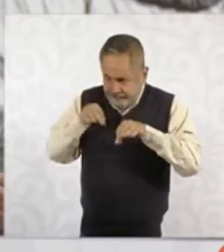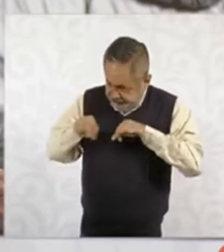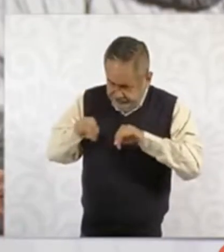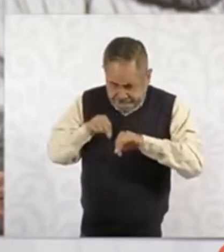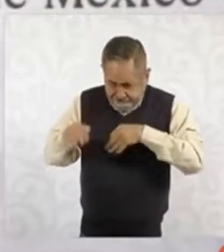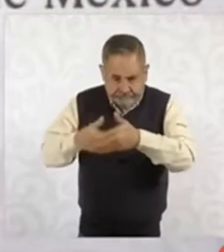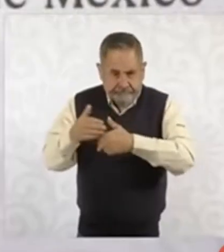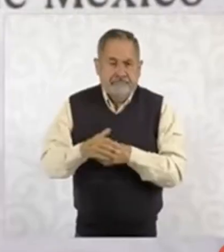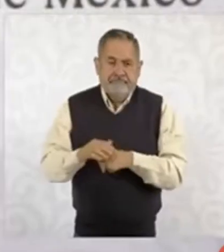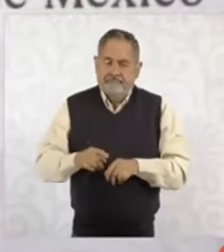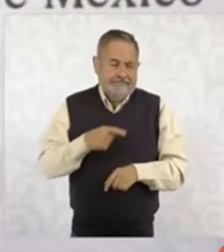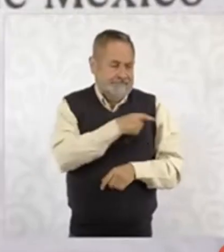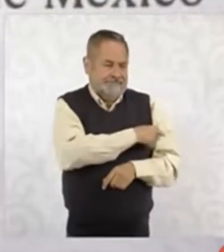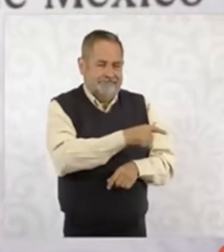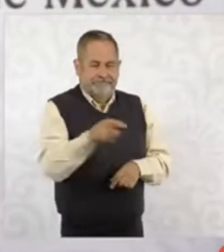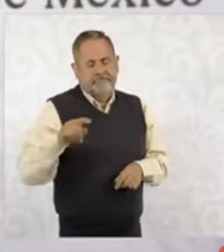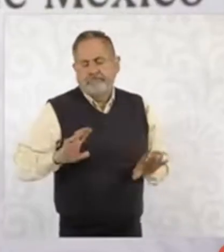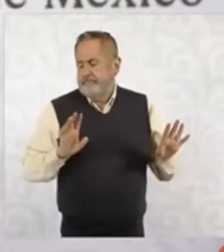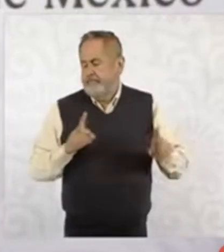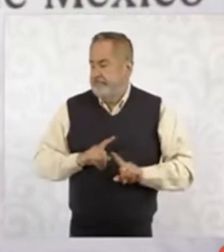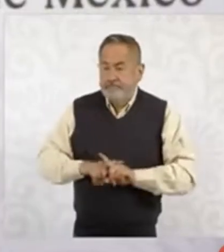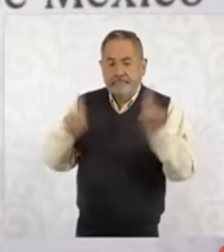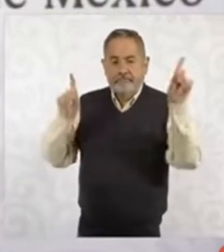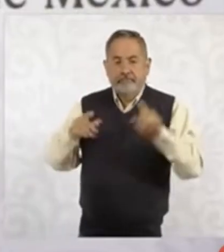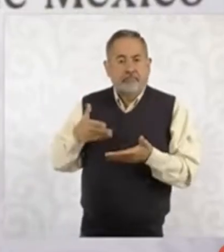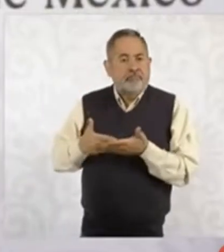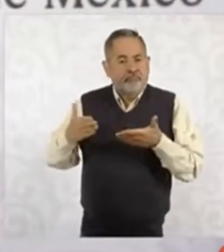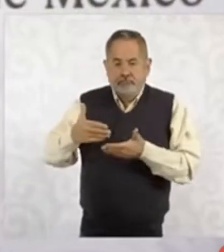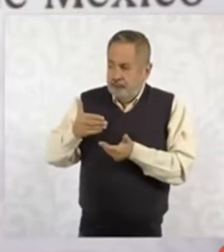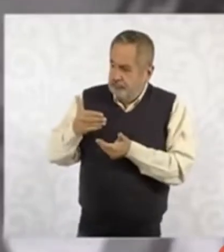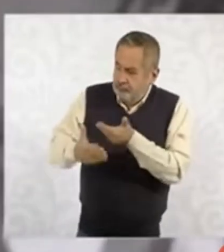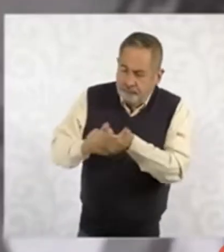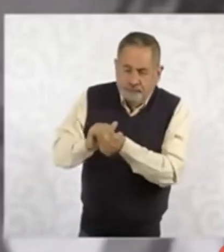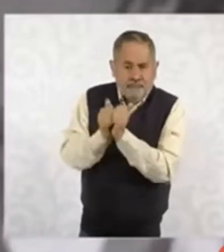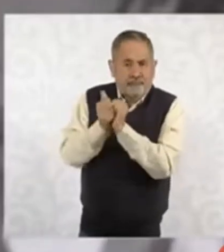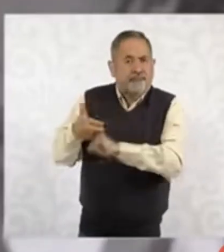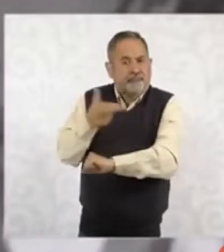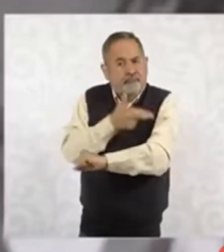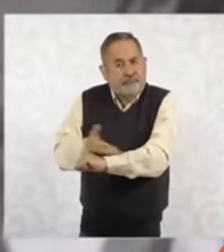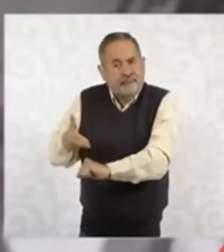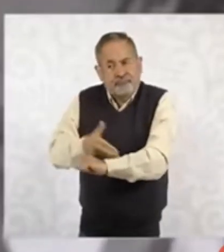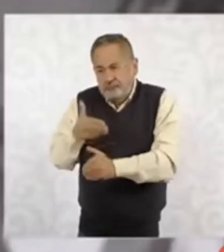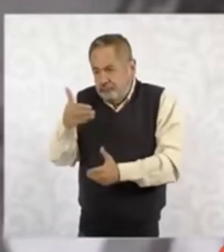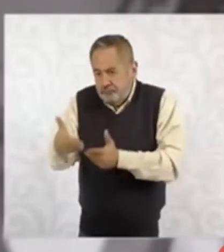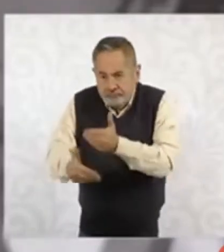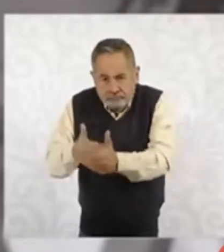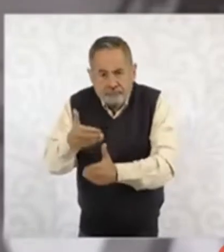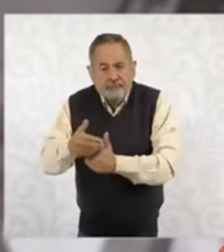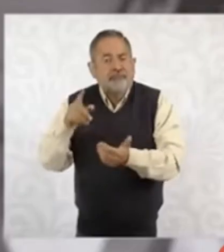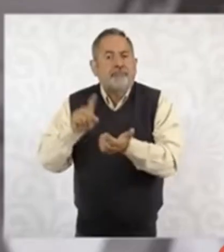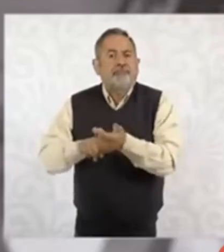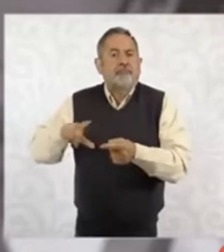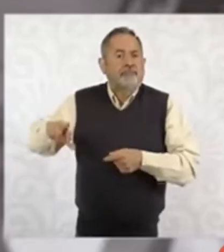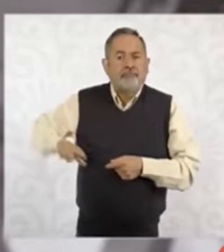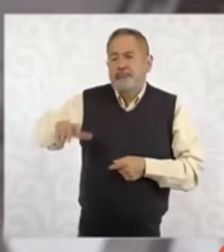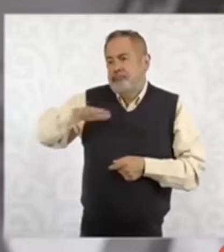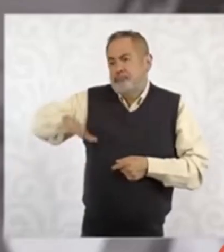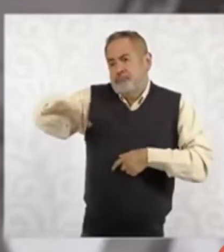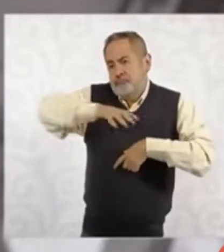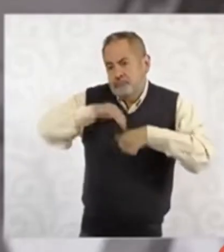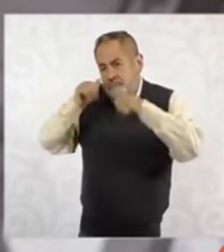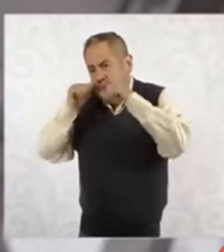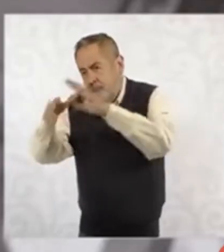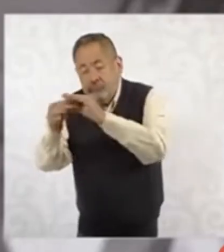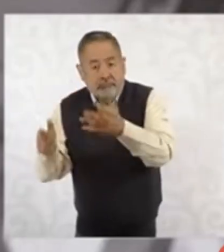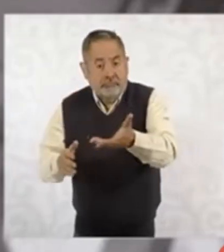que es otra cosa muy distinta, es avanzar en la transformación del país y en gobiernos del pueblo, porque